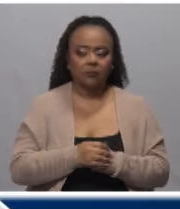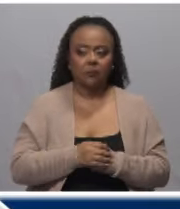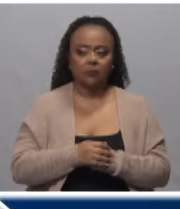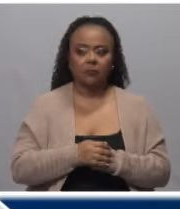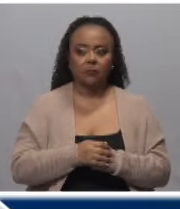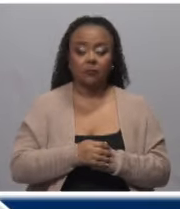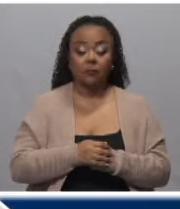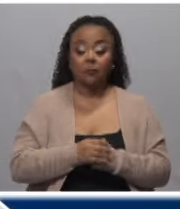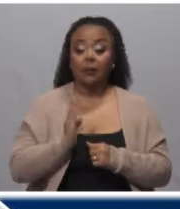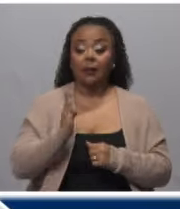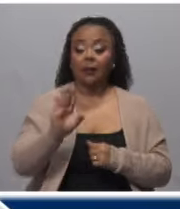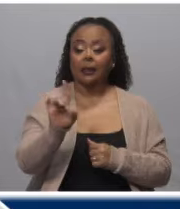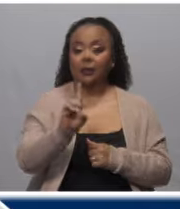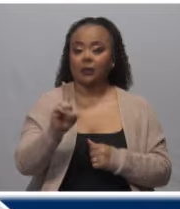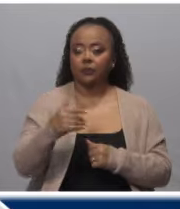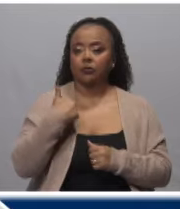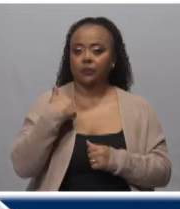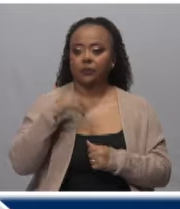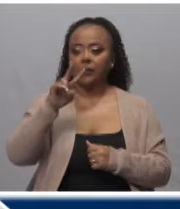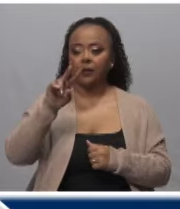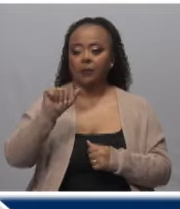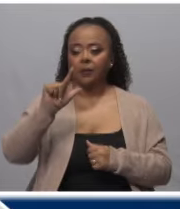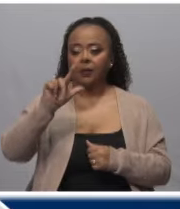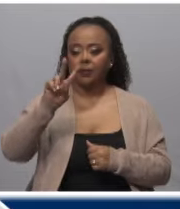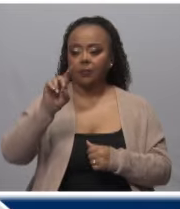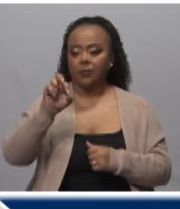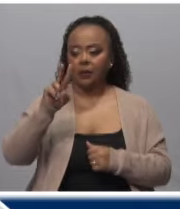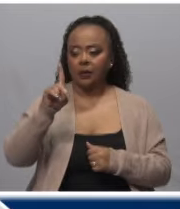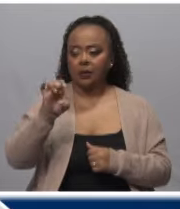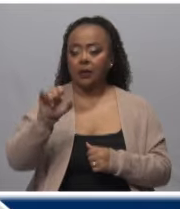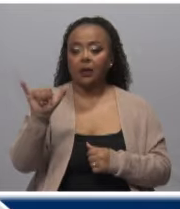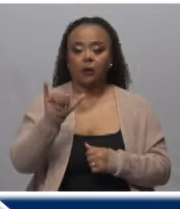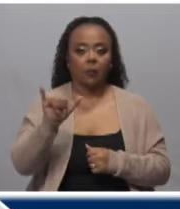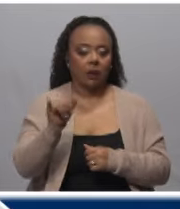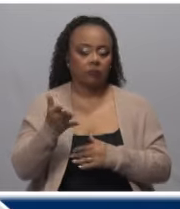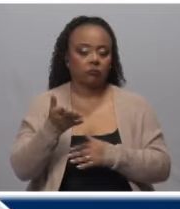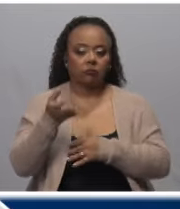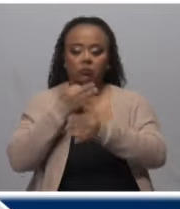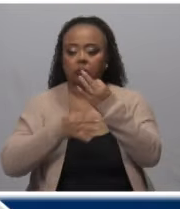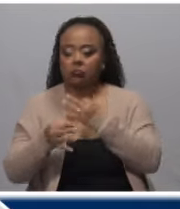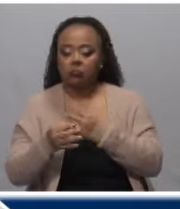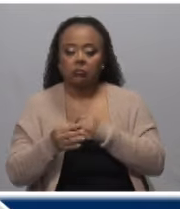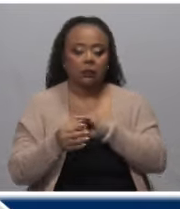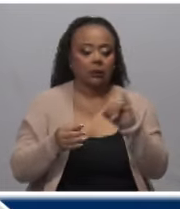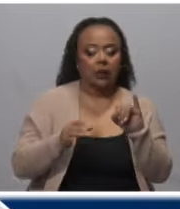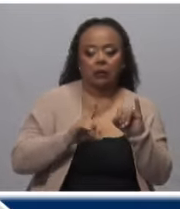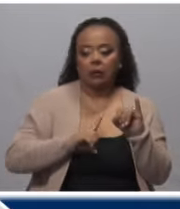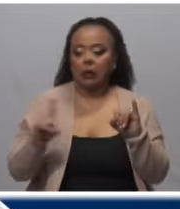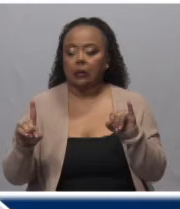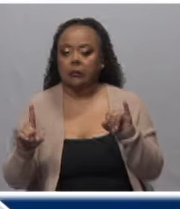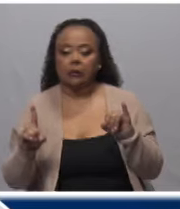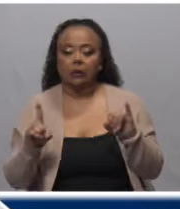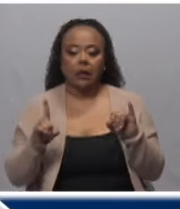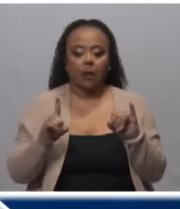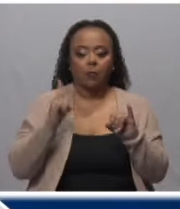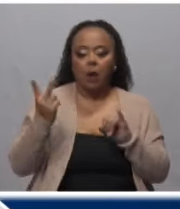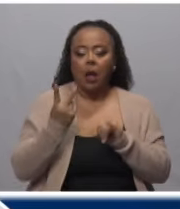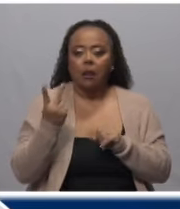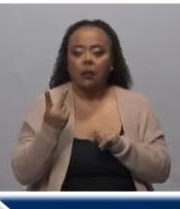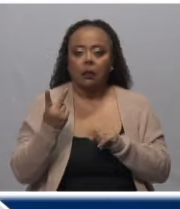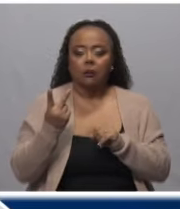vas a la lateral derecha encontras a Valverde que Valverde igual ha sido como Valverde te va por izquierda te va por derecha Valverde te